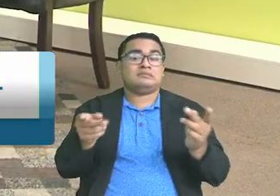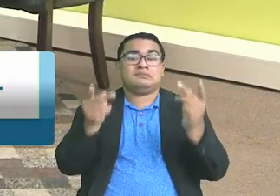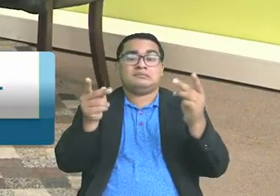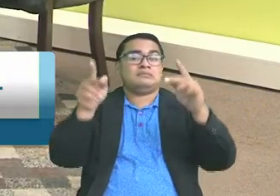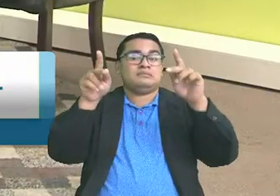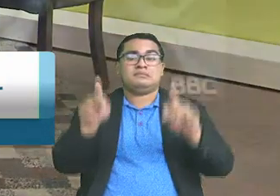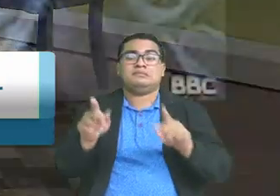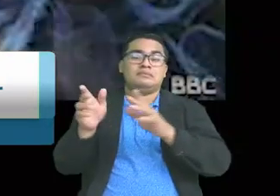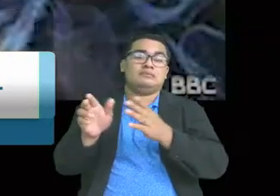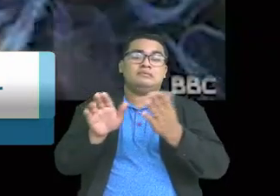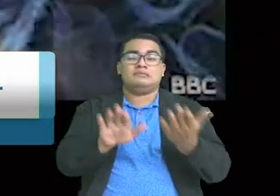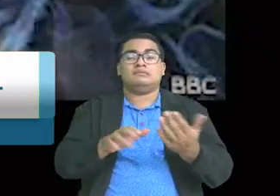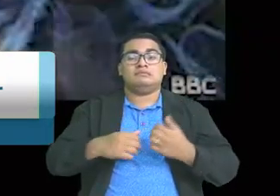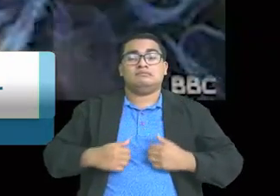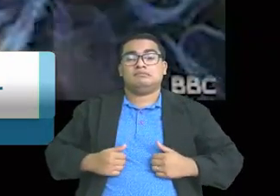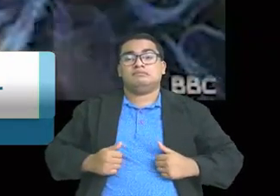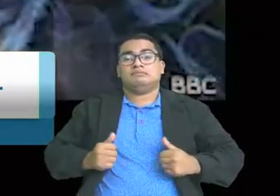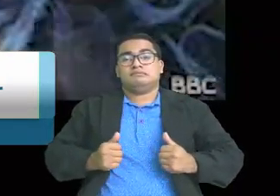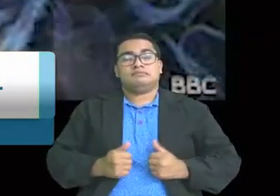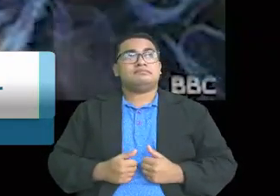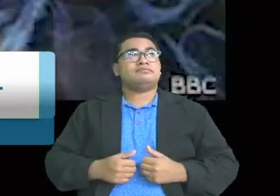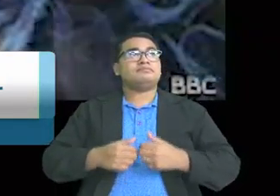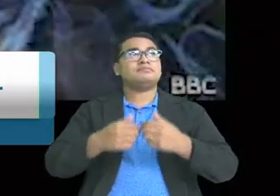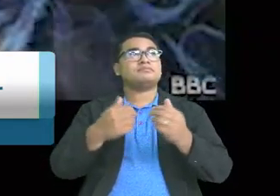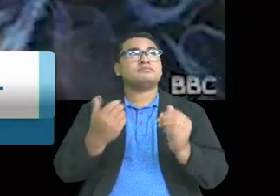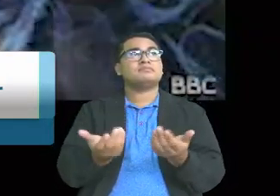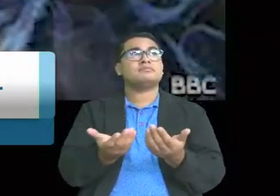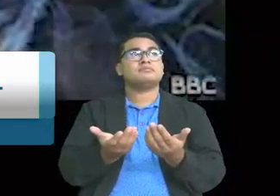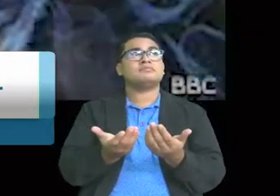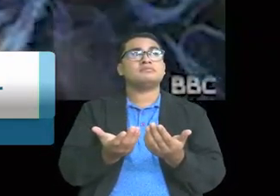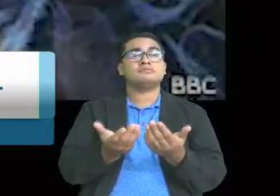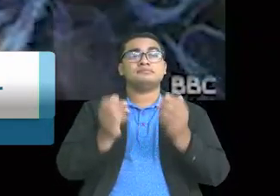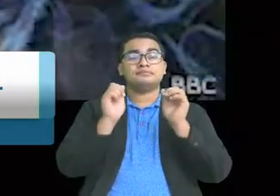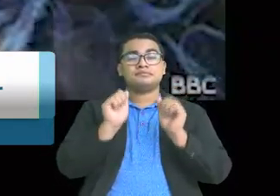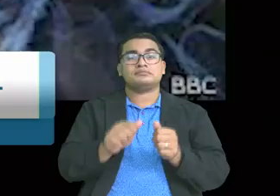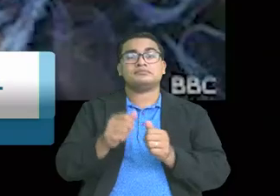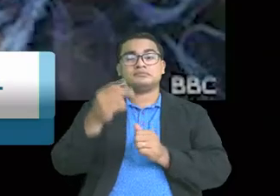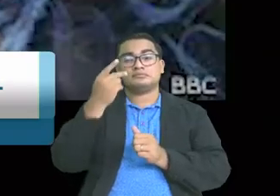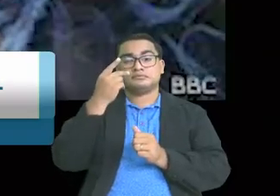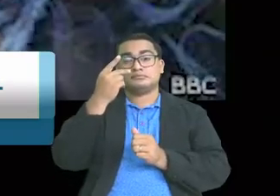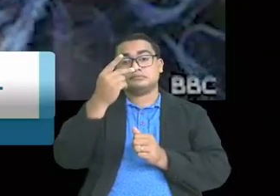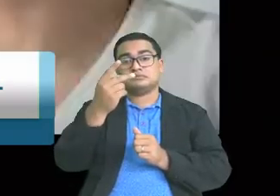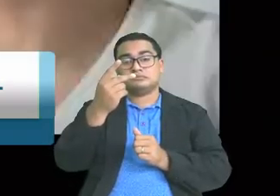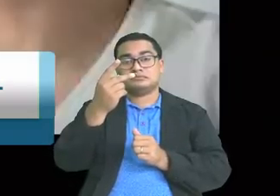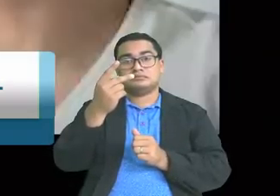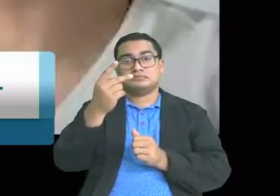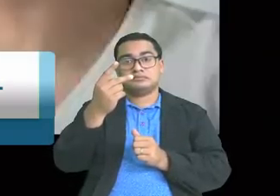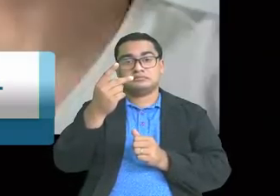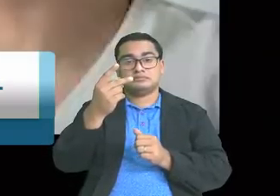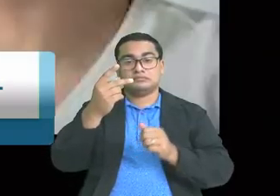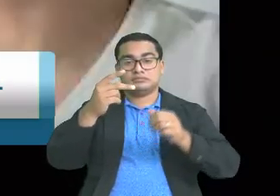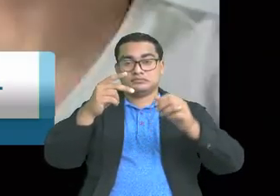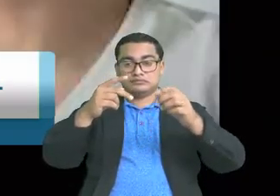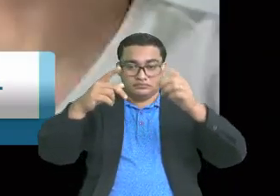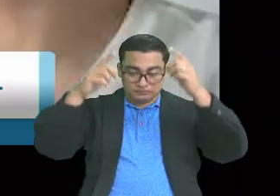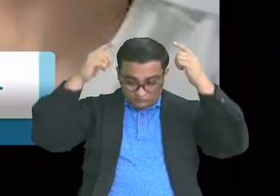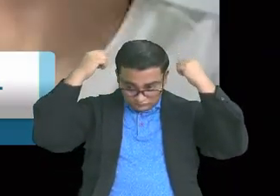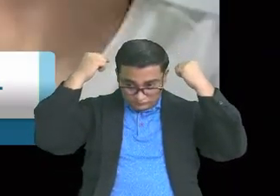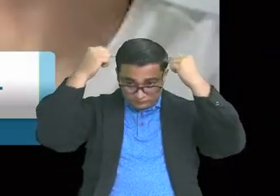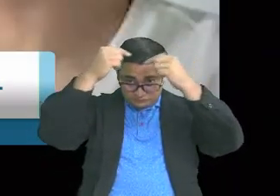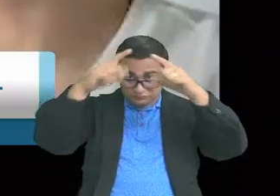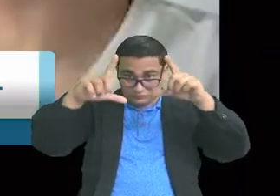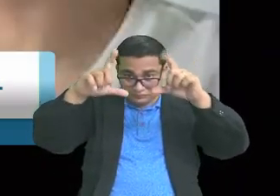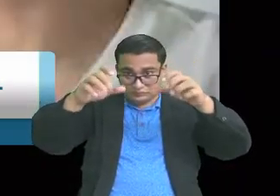un hematoma. Es uno. El punto es que podemos ver que a veces cuando hacemos la tomografía el sangrado